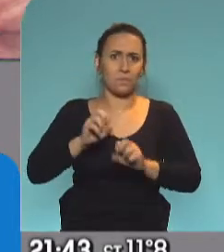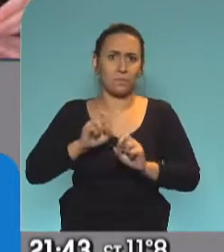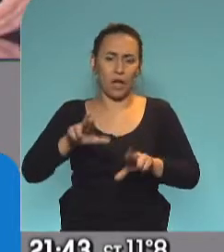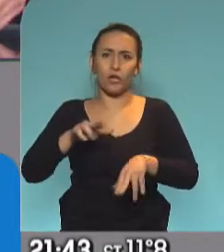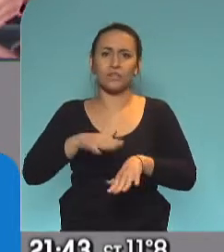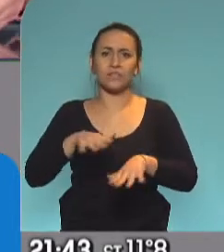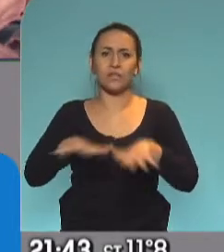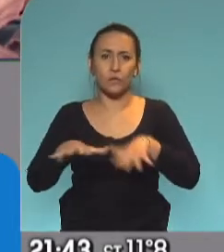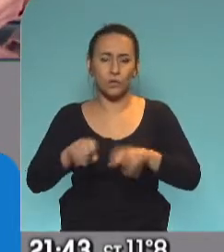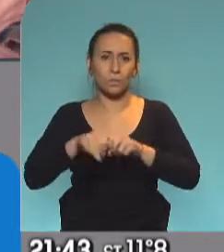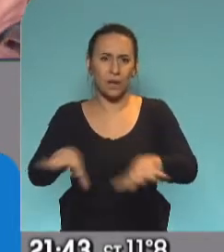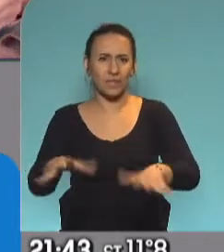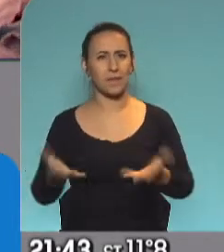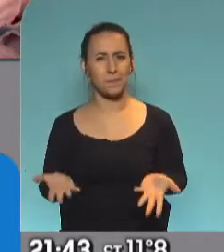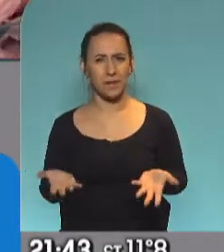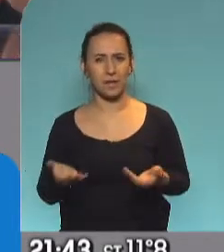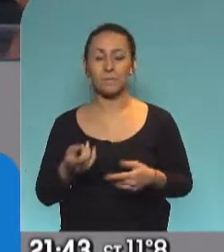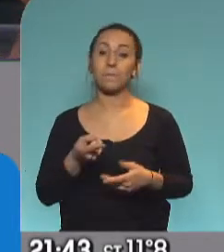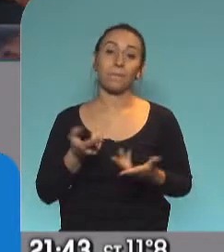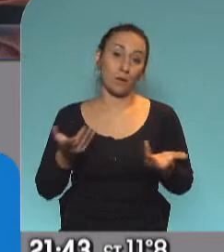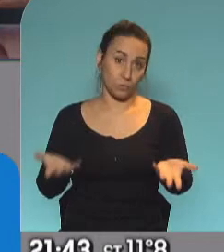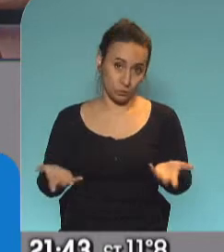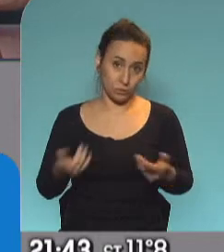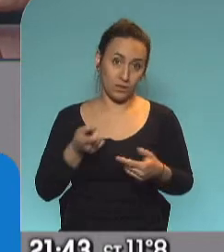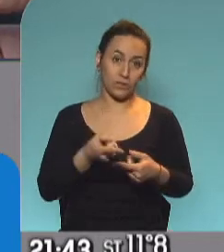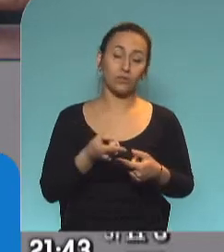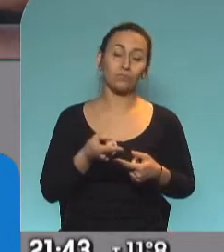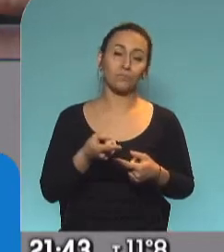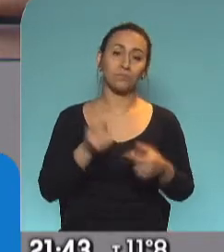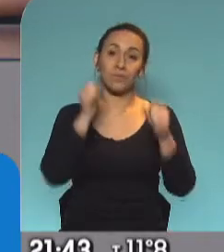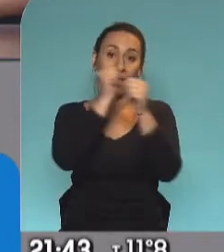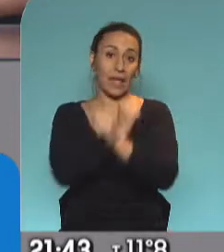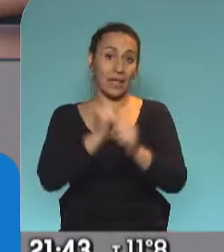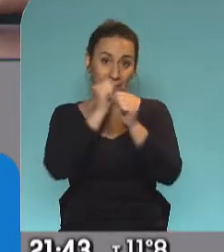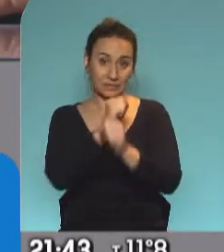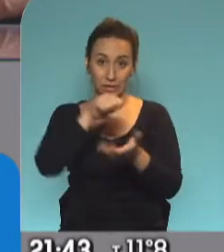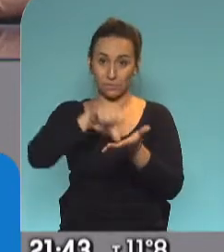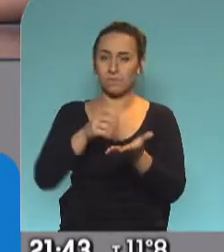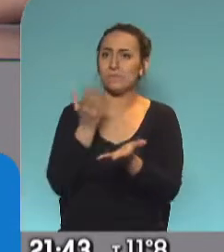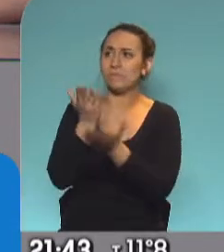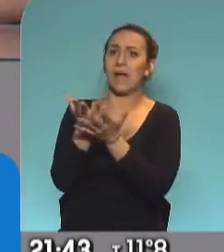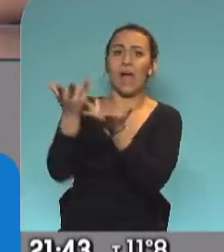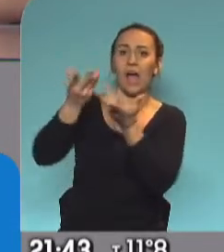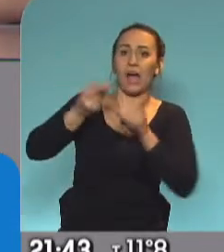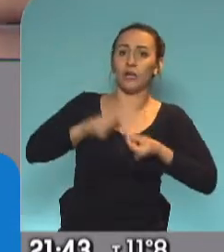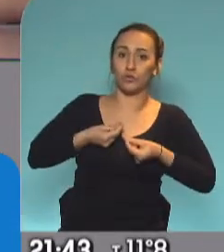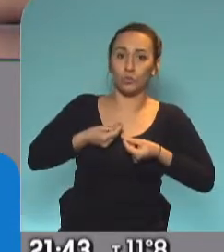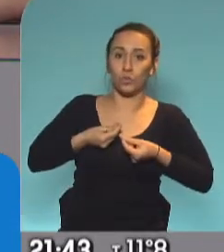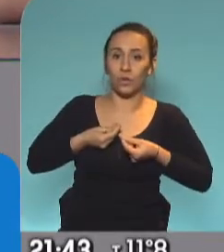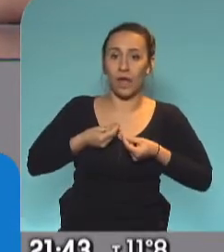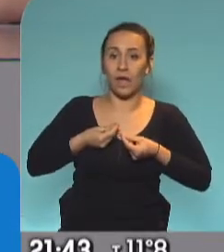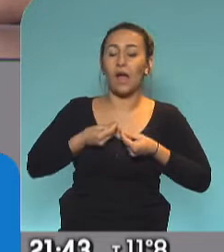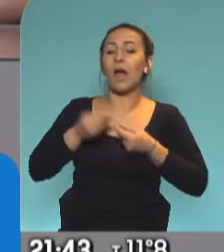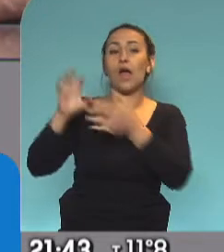estamos viviendo. Esto, por supuesto, lo que generó es que Grecia pida ayuda, solicite ayuda a la